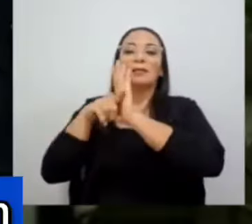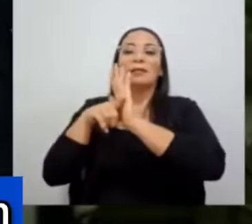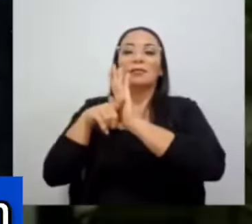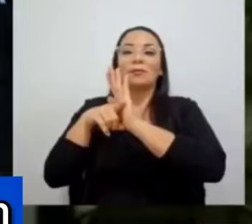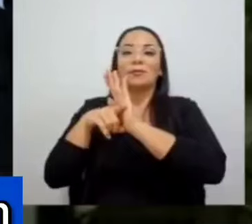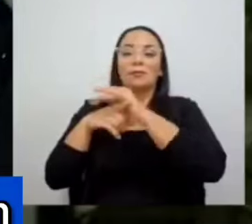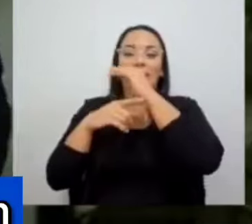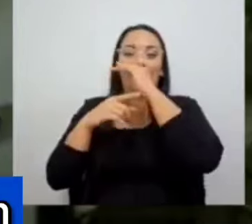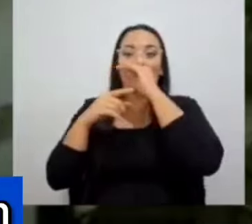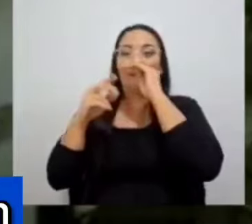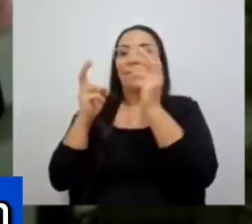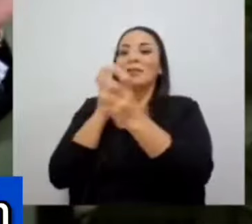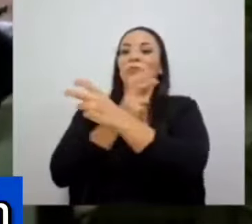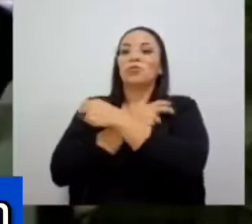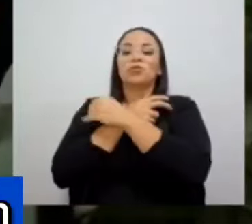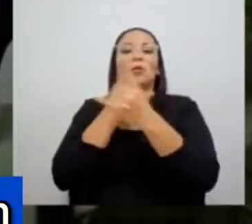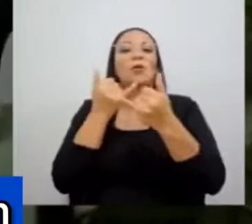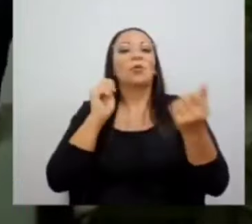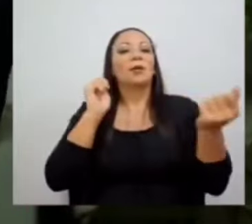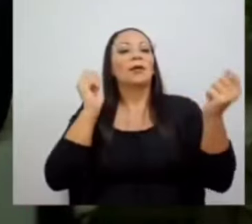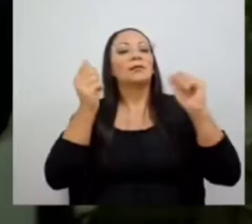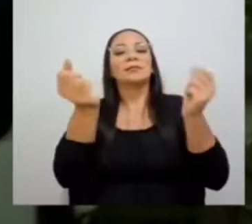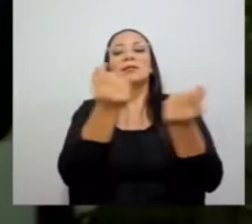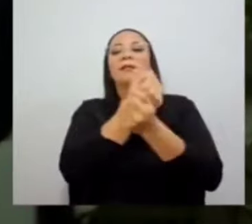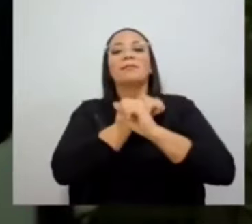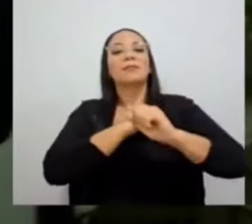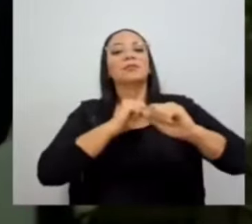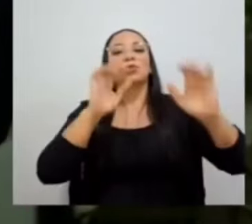y venenoso, hoy se vuelve en la salvación.